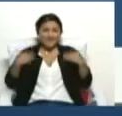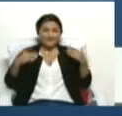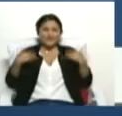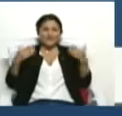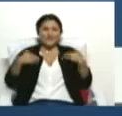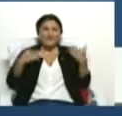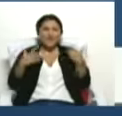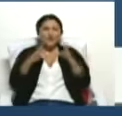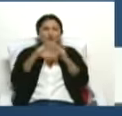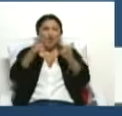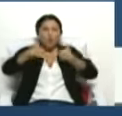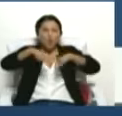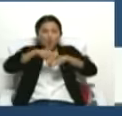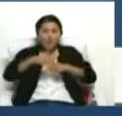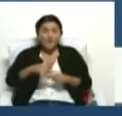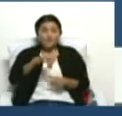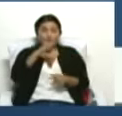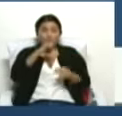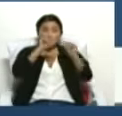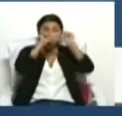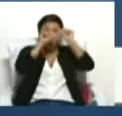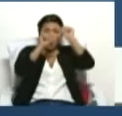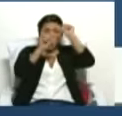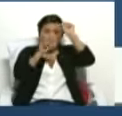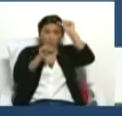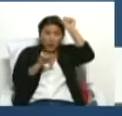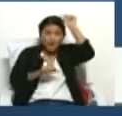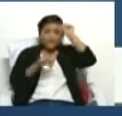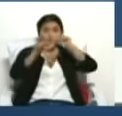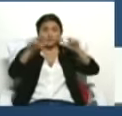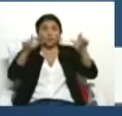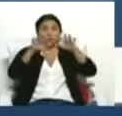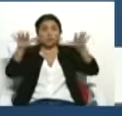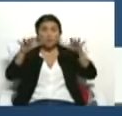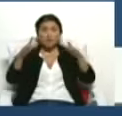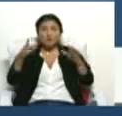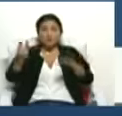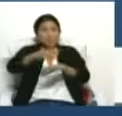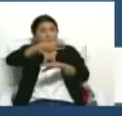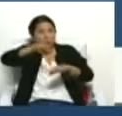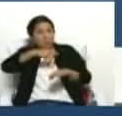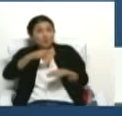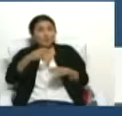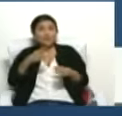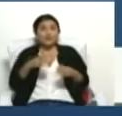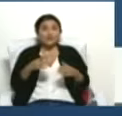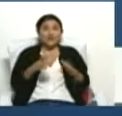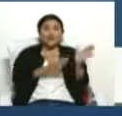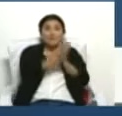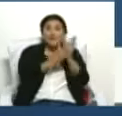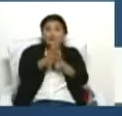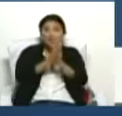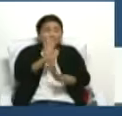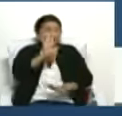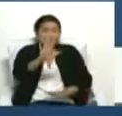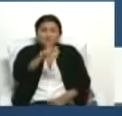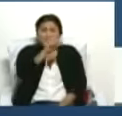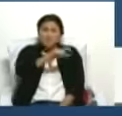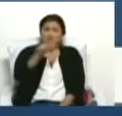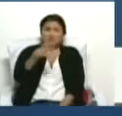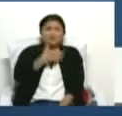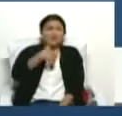todos lados, los informes que se han visto, la gente asistiendo a conciertos, la gente buscando emprender. Eso es lo que quiere el